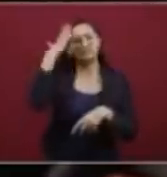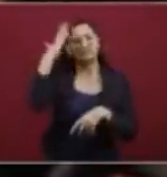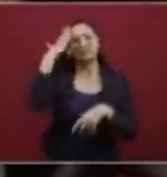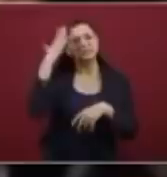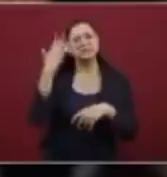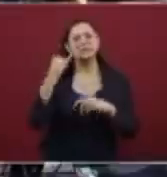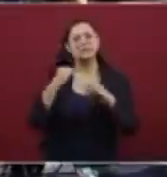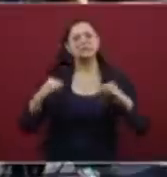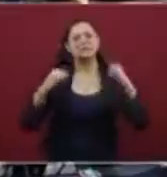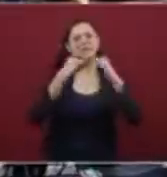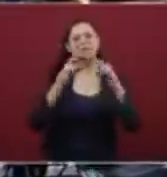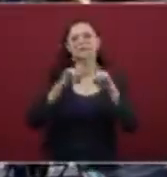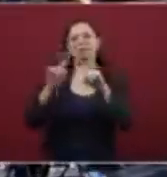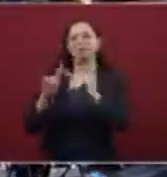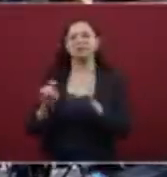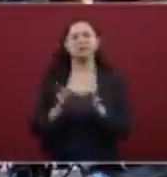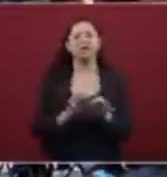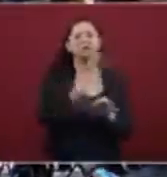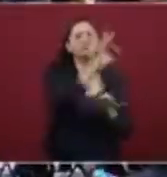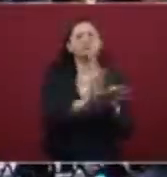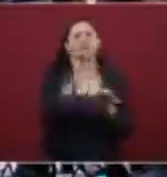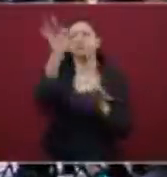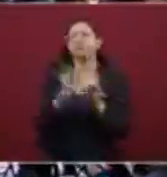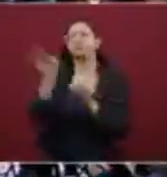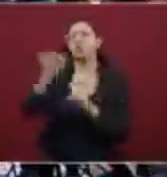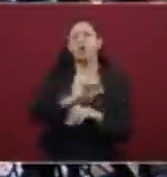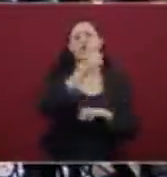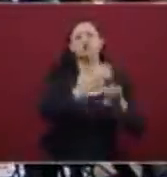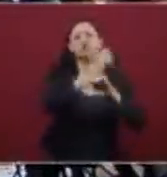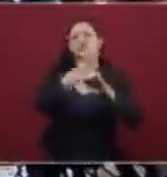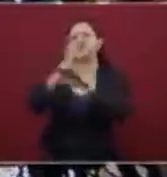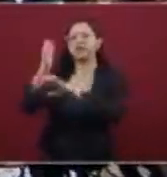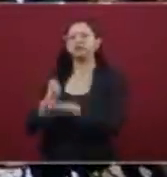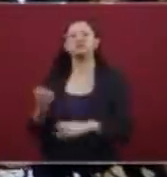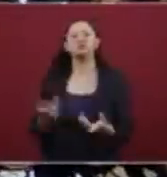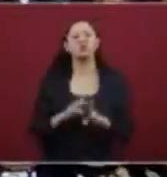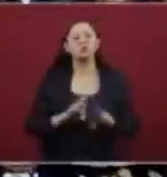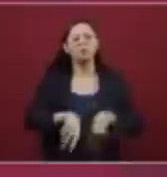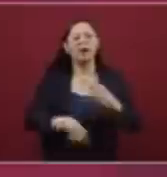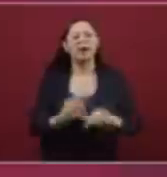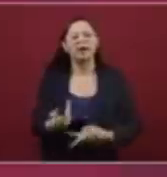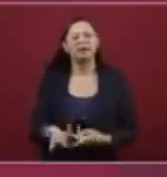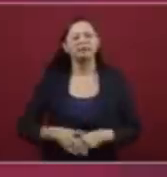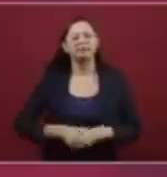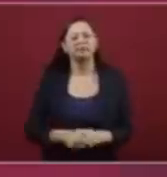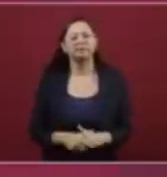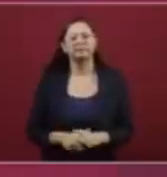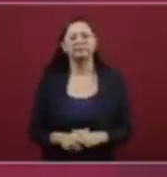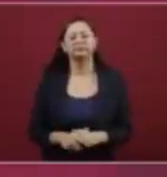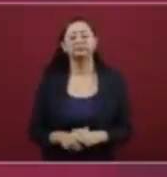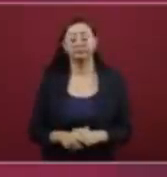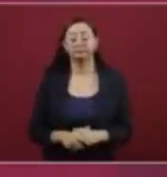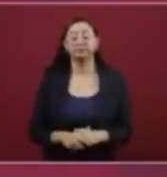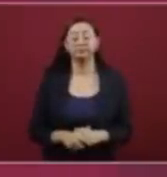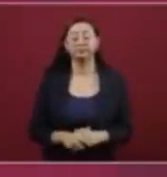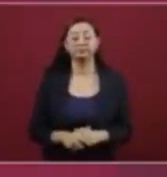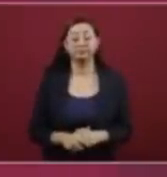organismos federales. Gracias. Sí, miren, el día de primero,